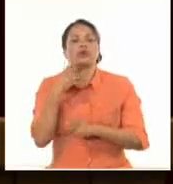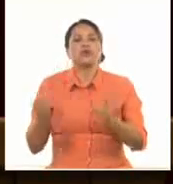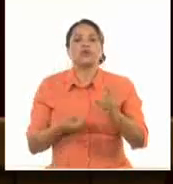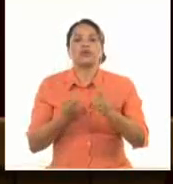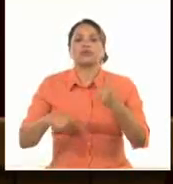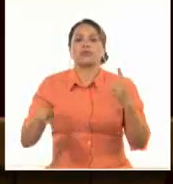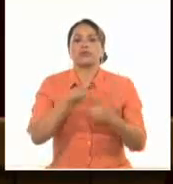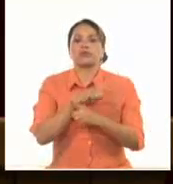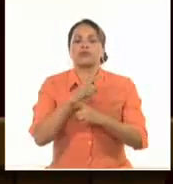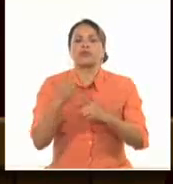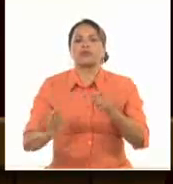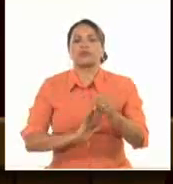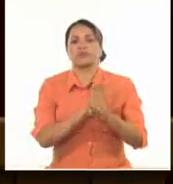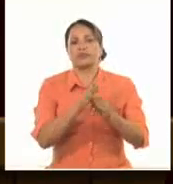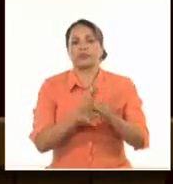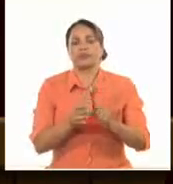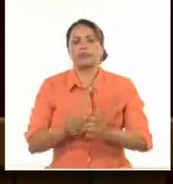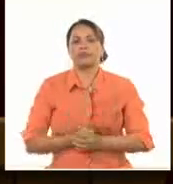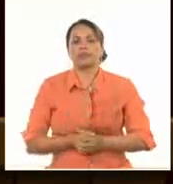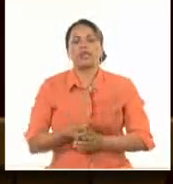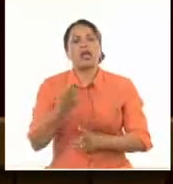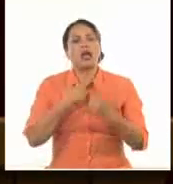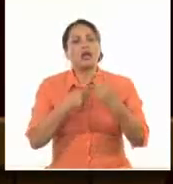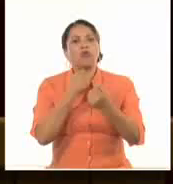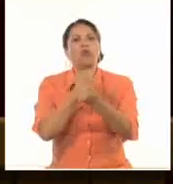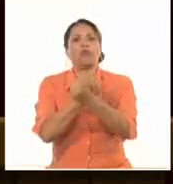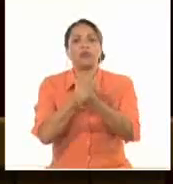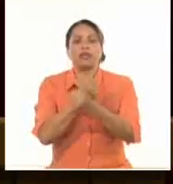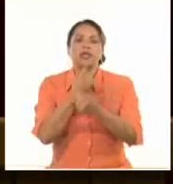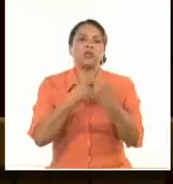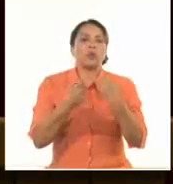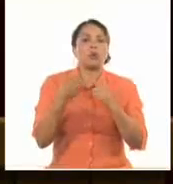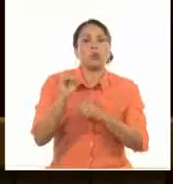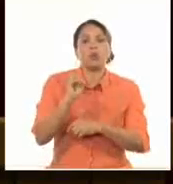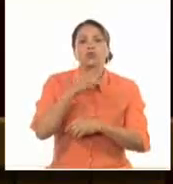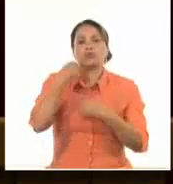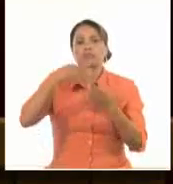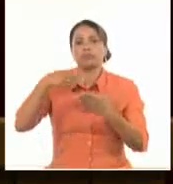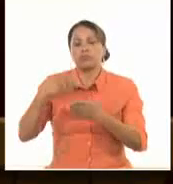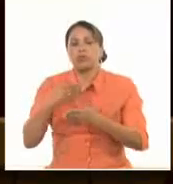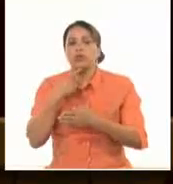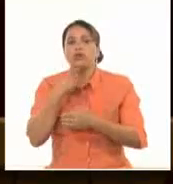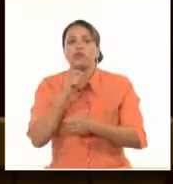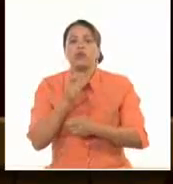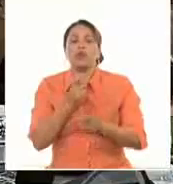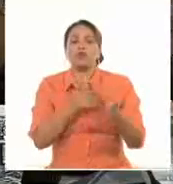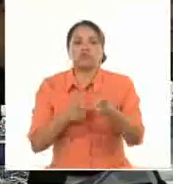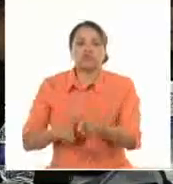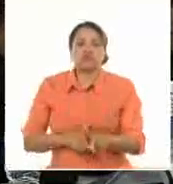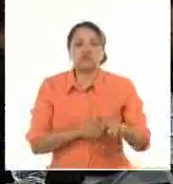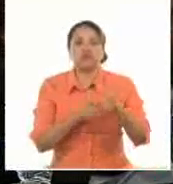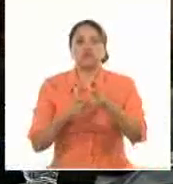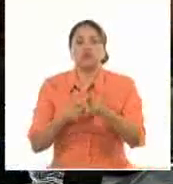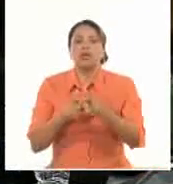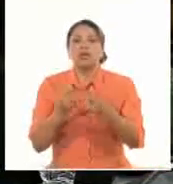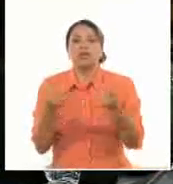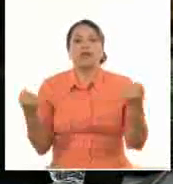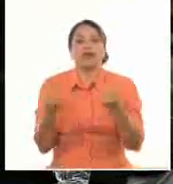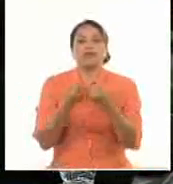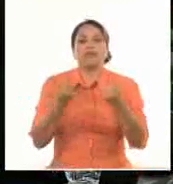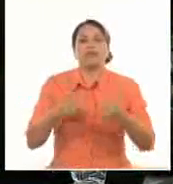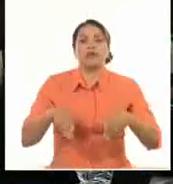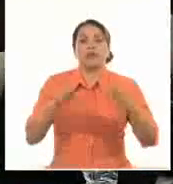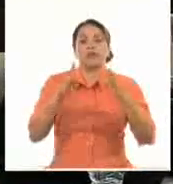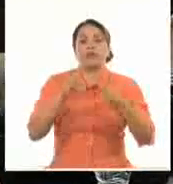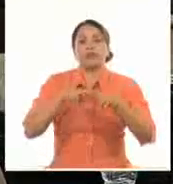la pandemia, los que arriesgaron o perdieron la vida como rescatistas y bomberos en los terribles accidentes del Saratoga y